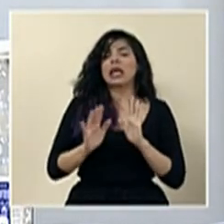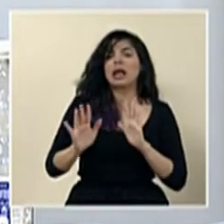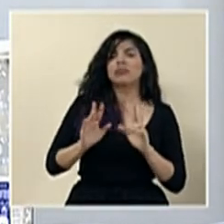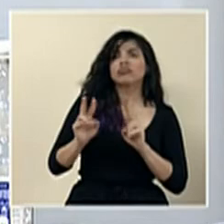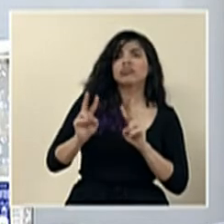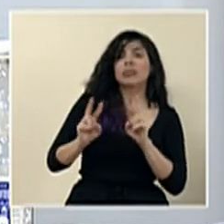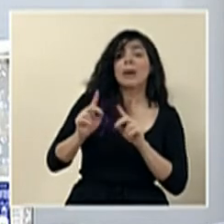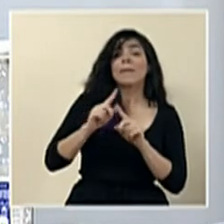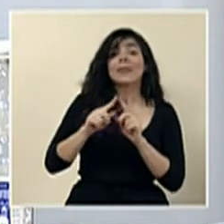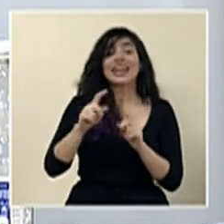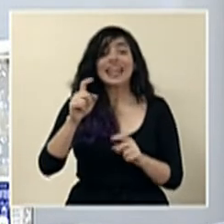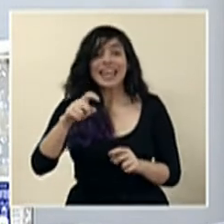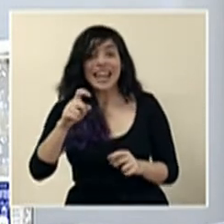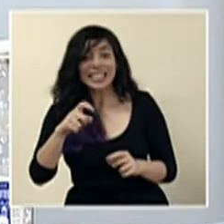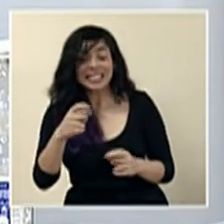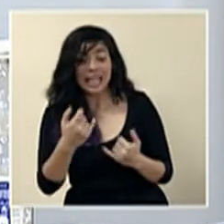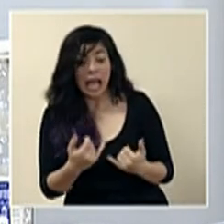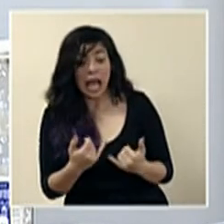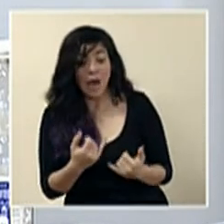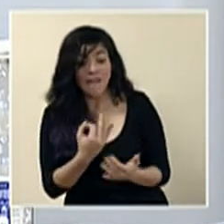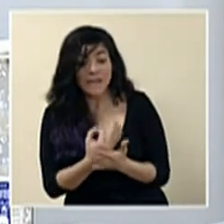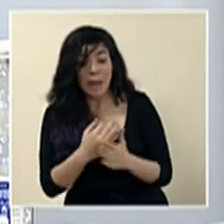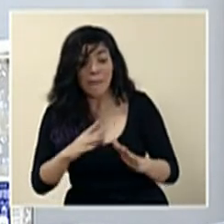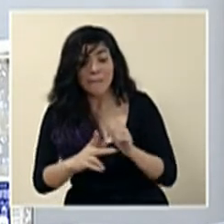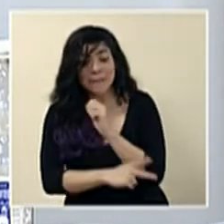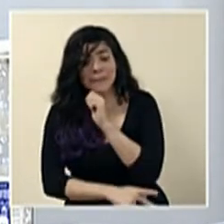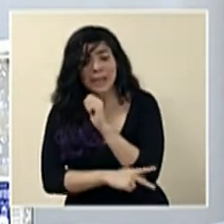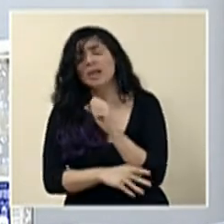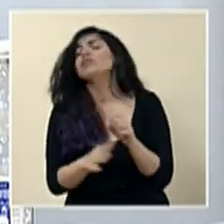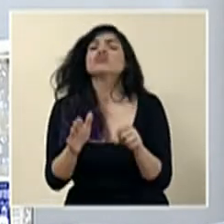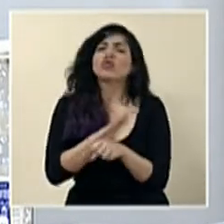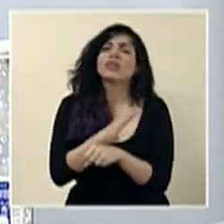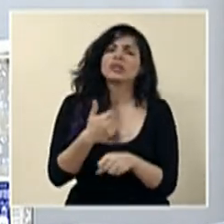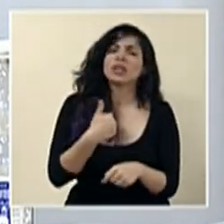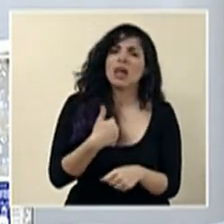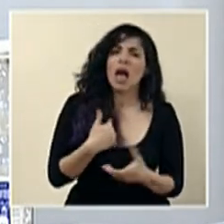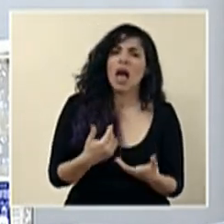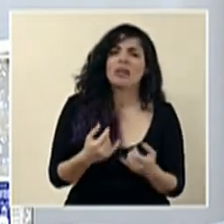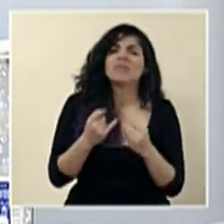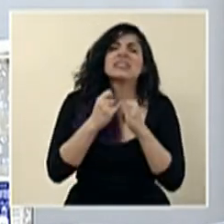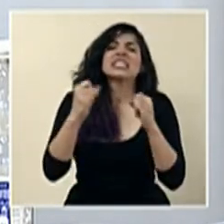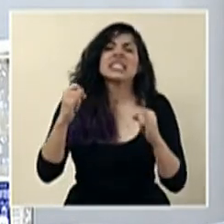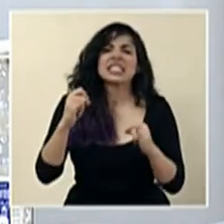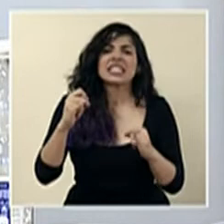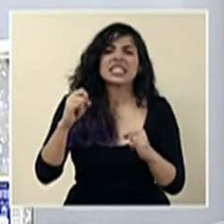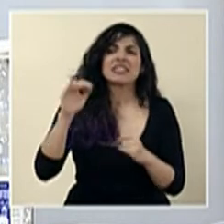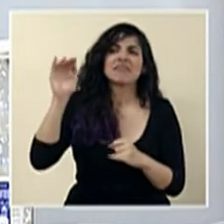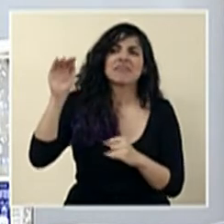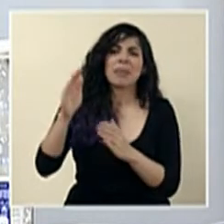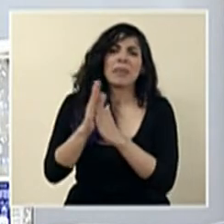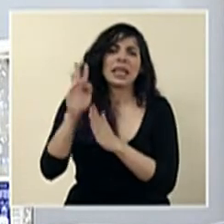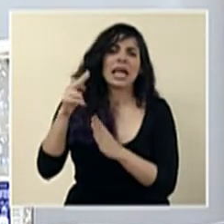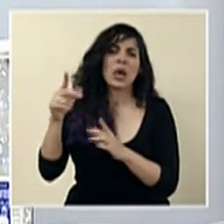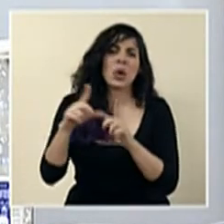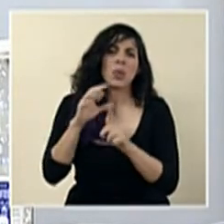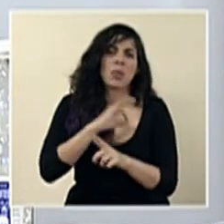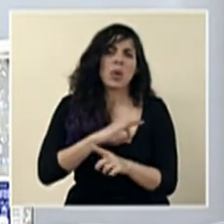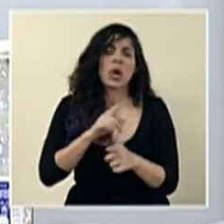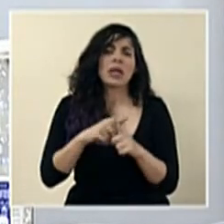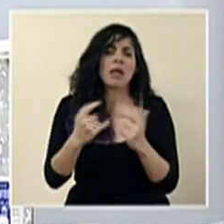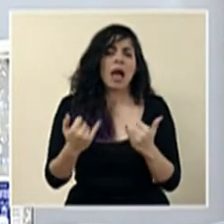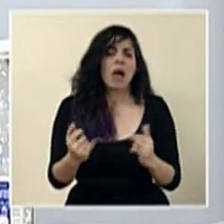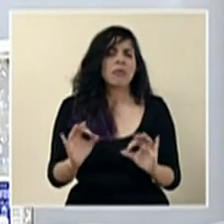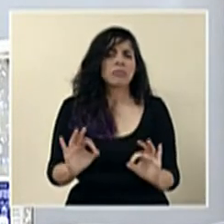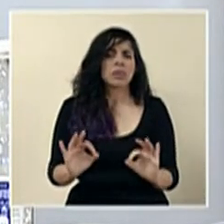necesidades brutas de financiamiento del país las tenemos bien cubiertas sin la necesidad de considerar eurobonos. Entonces estamos bien en